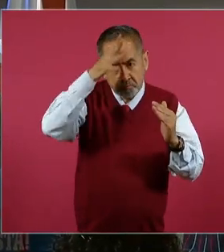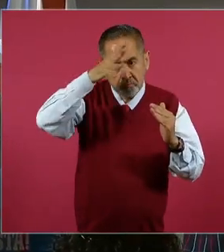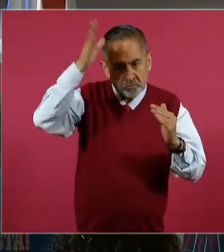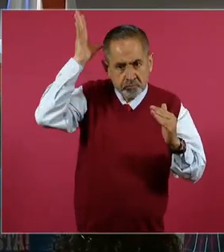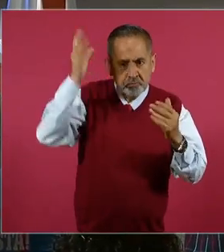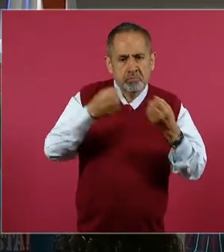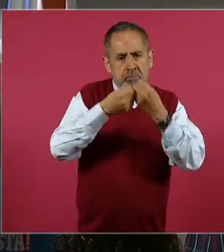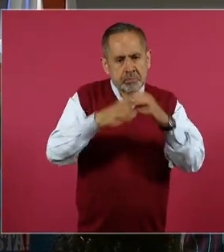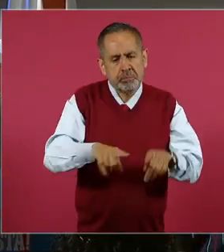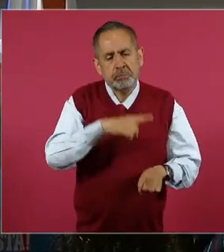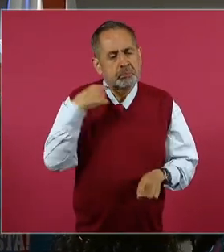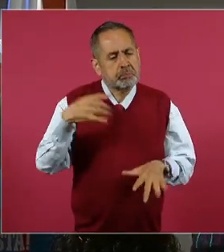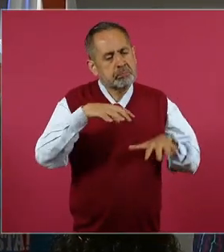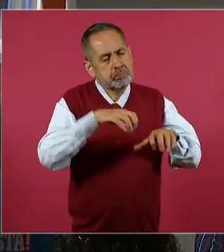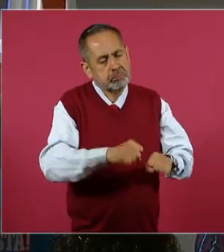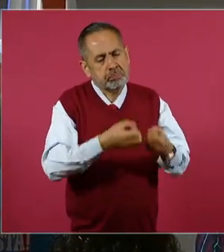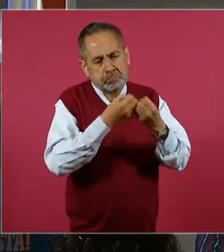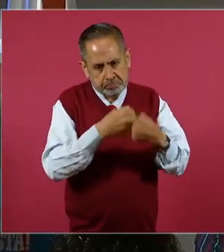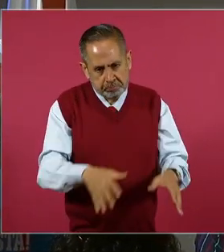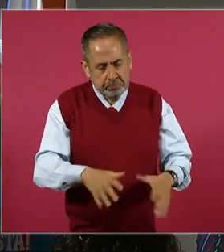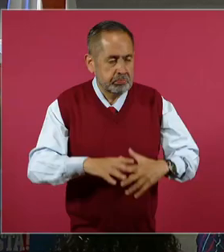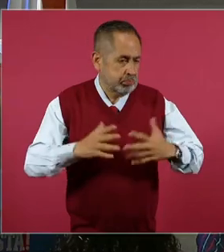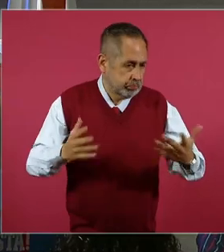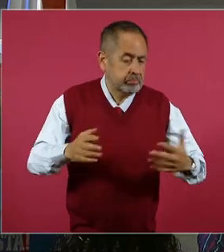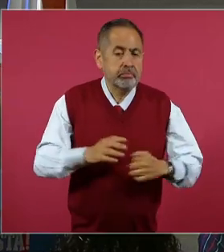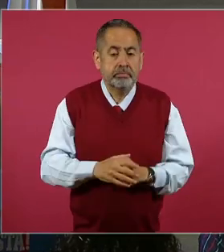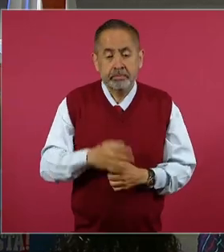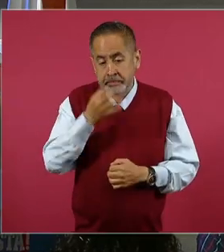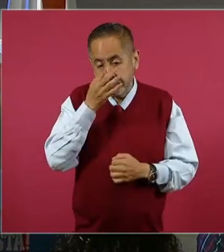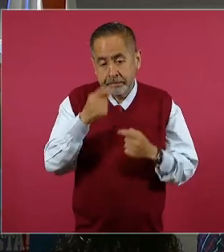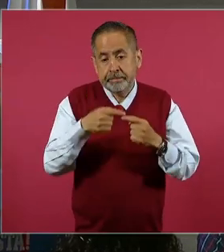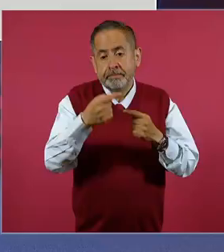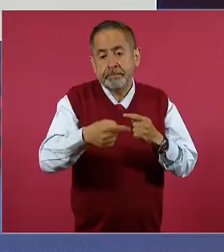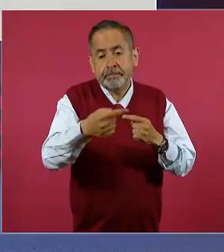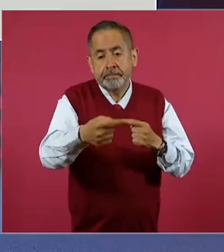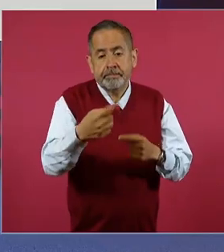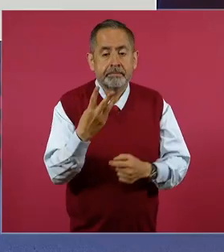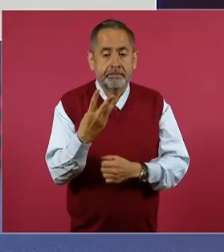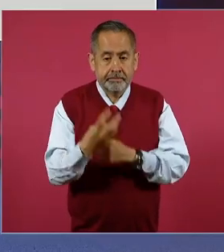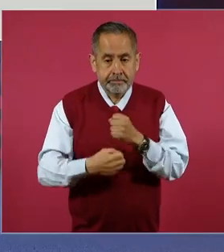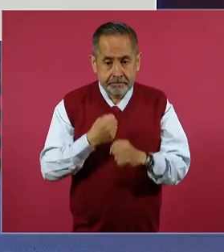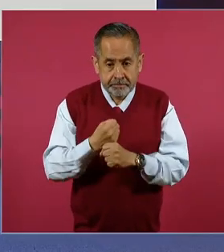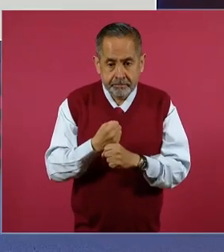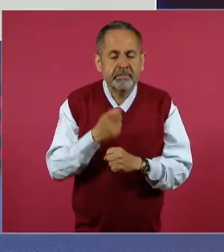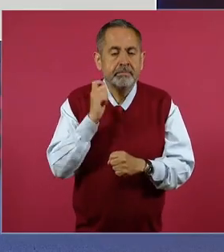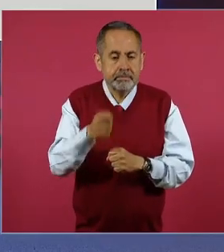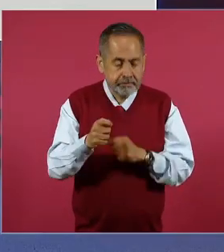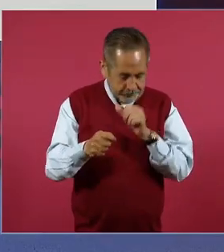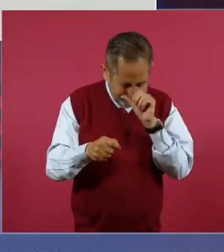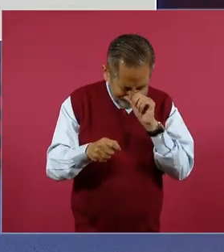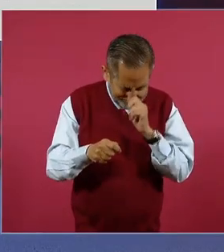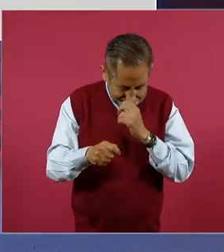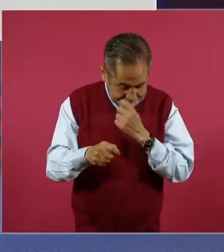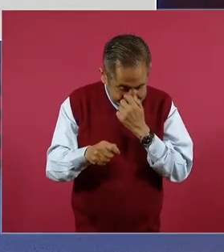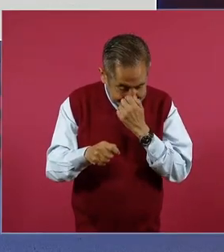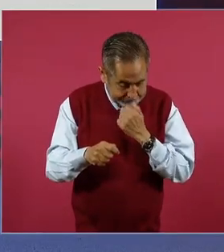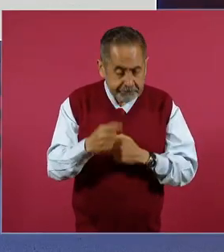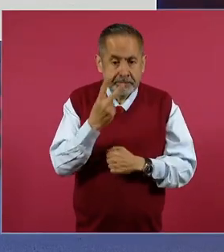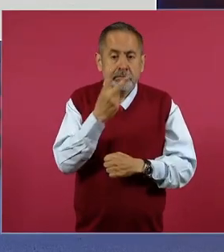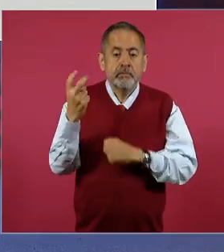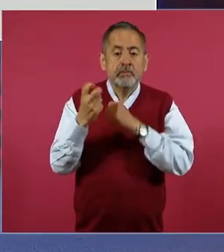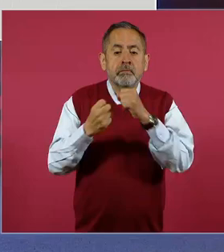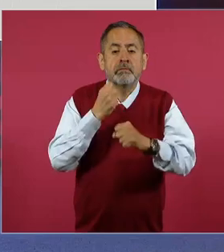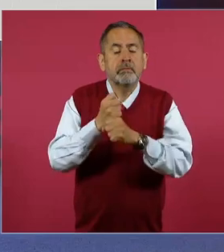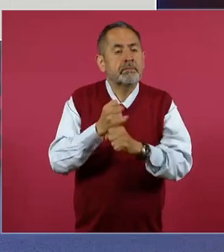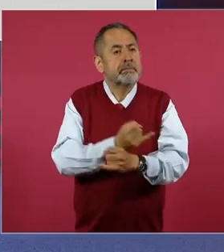Asimismo, dentro de 3 años, México celebrará los primeros 200 años de su vida